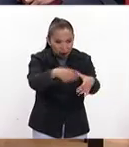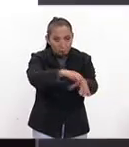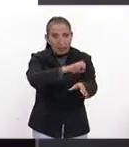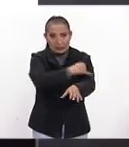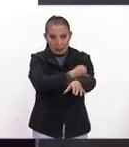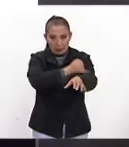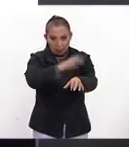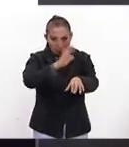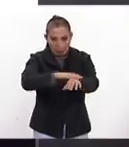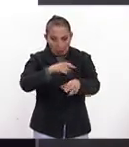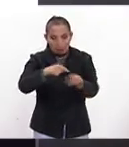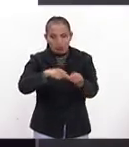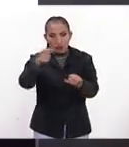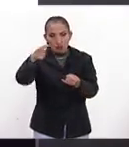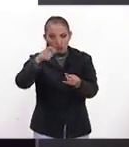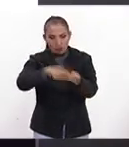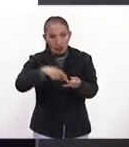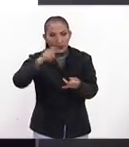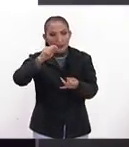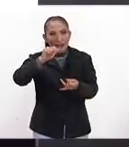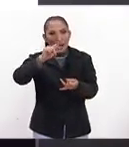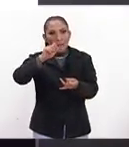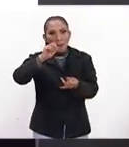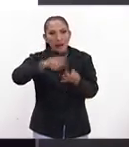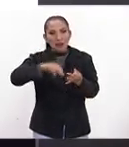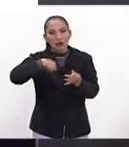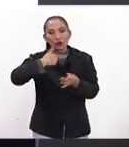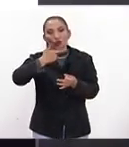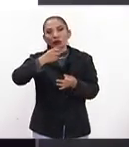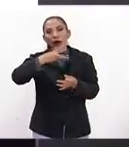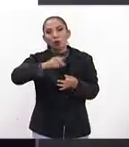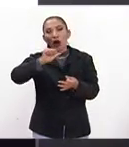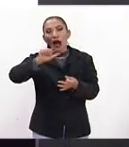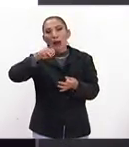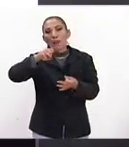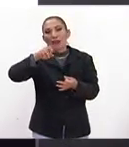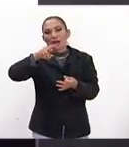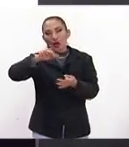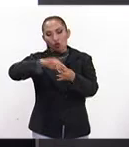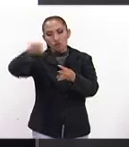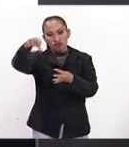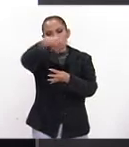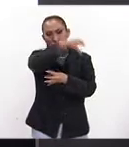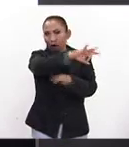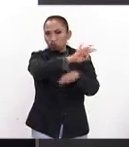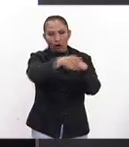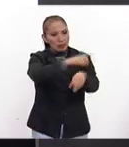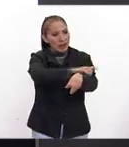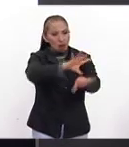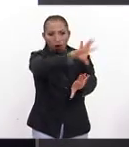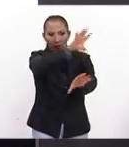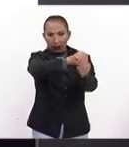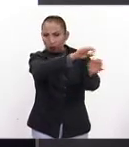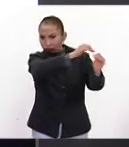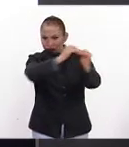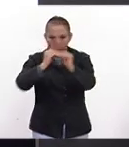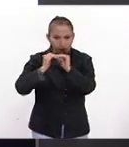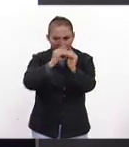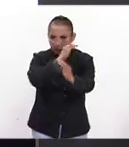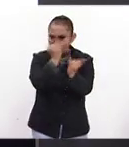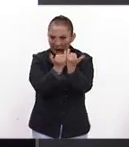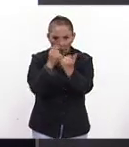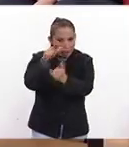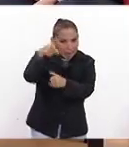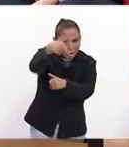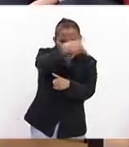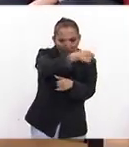que es en Iztapalapa, en Xochimilco, en Tlalpan, en Gustavo Madero, pero desde luego que en todas en las delegaciones. Esto es parejo finalmente, Es ¿no? parejo. En todas las delegaciones